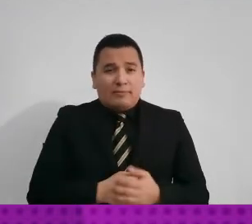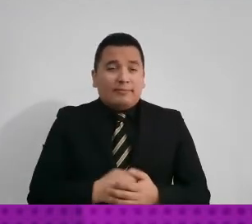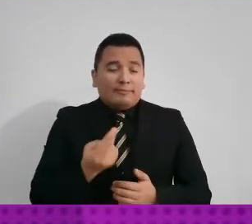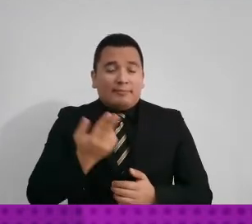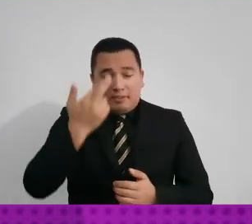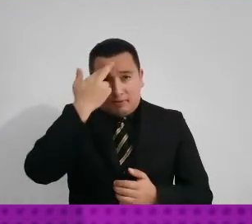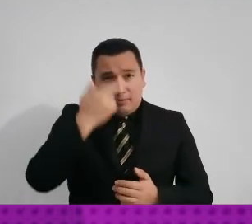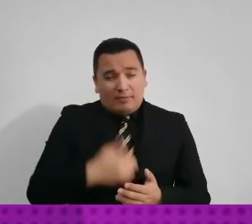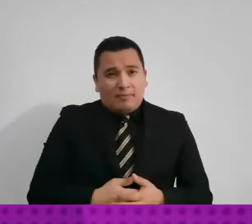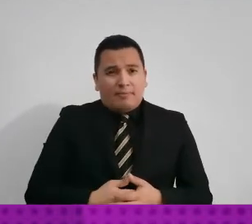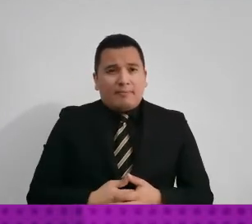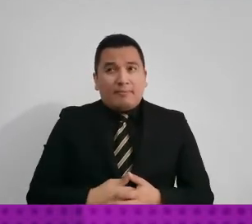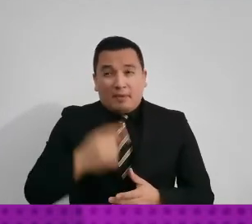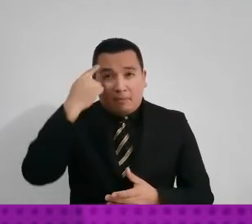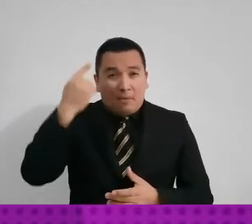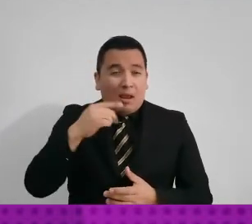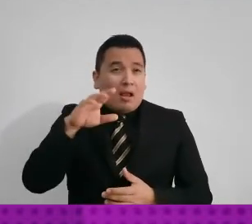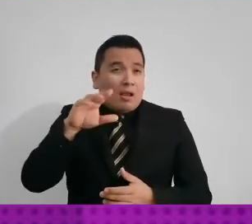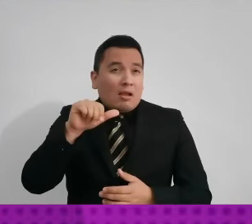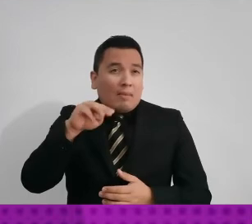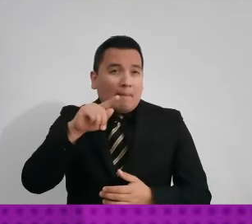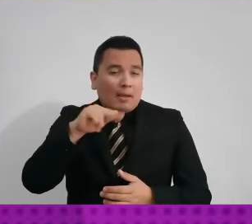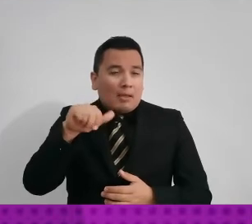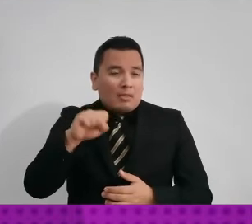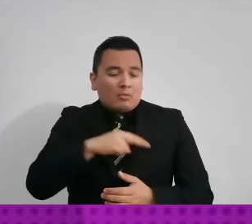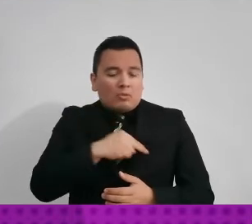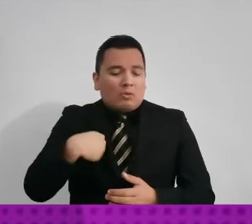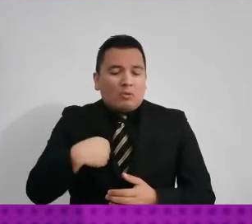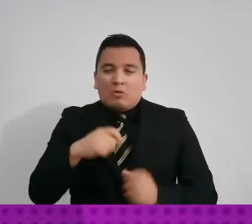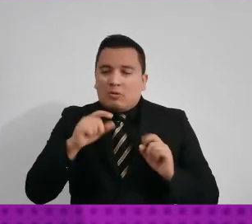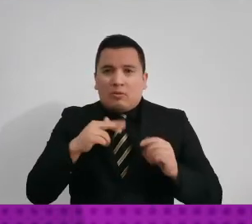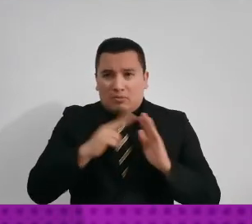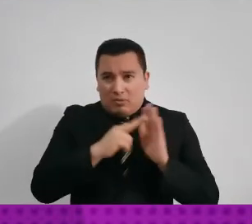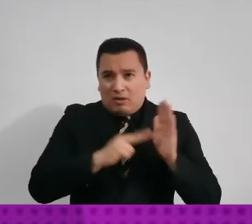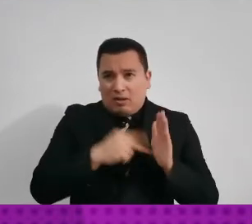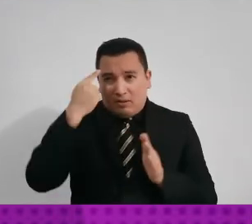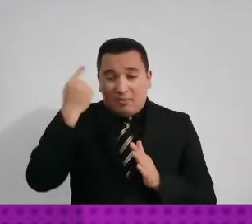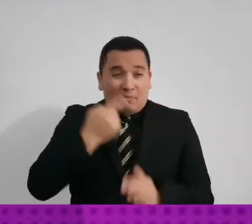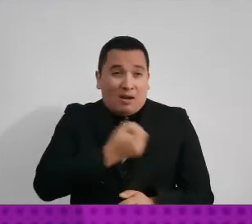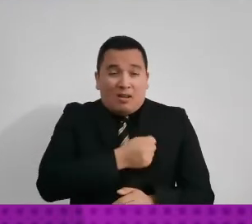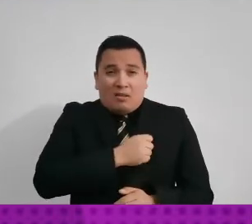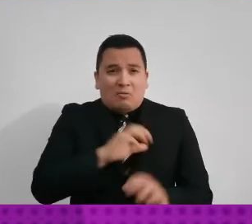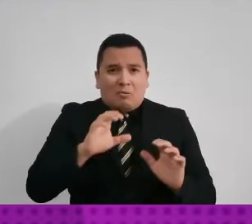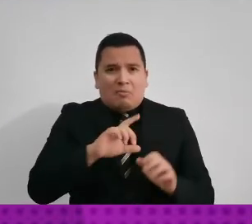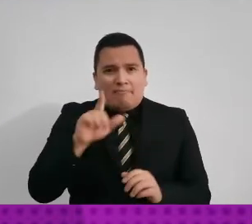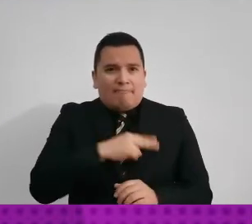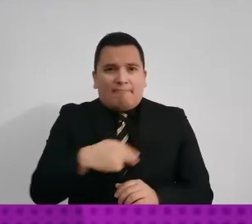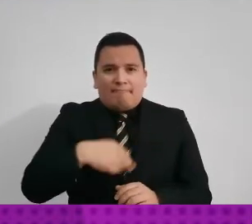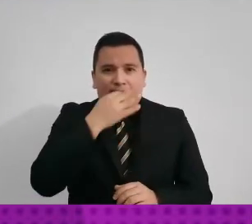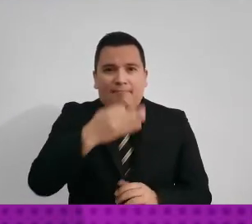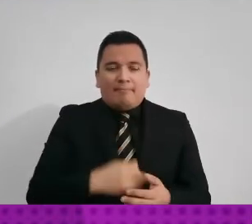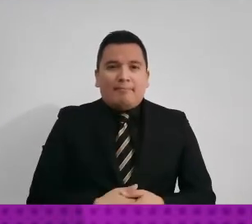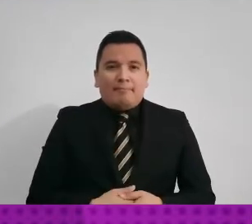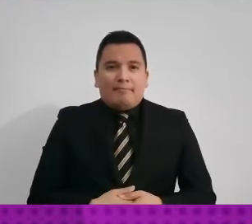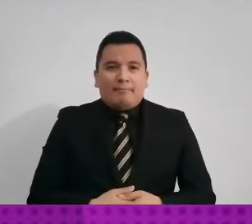aquí en Coahuila. Y bueno, recordar que también para las campañas electorales tendremos un protocolo de seguridad sanitaria que en su